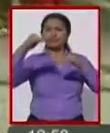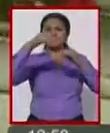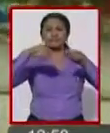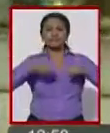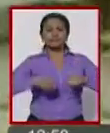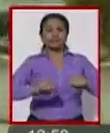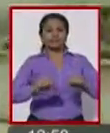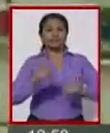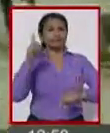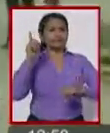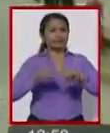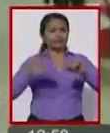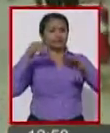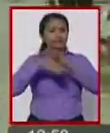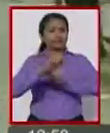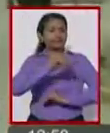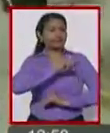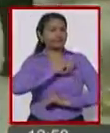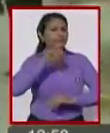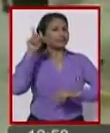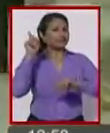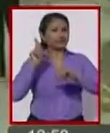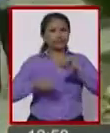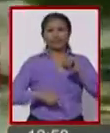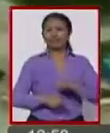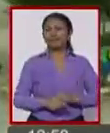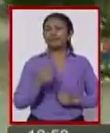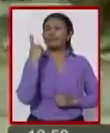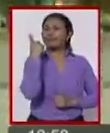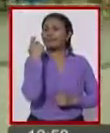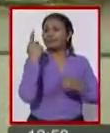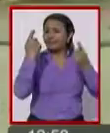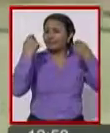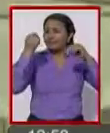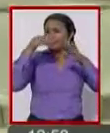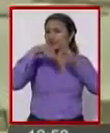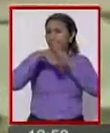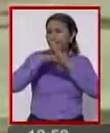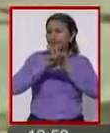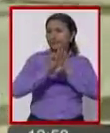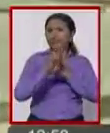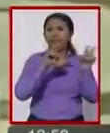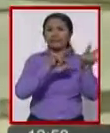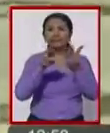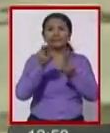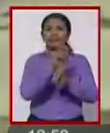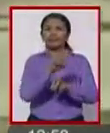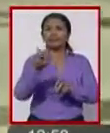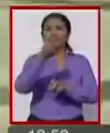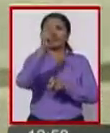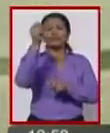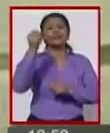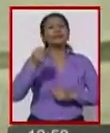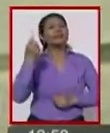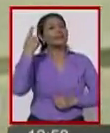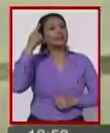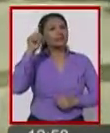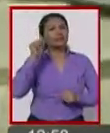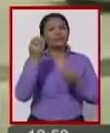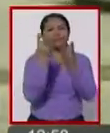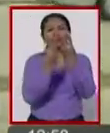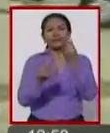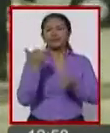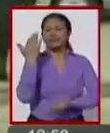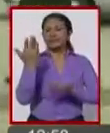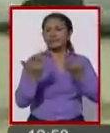no hemos podido entrar, la policía tampoco ha podido entrar, los bomberos recién están tratando de ingresar por algunos puntos para poder